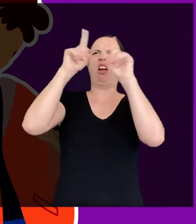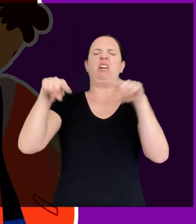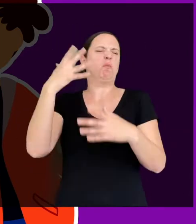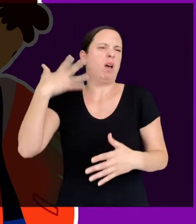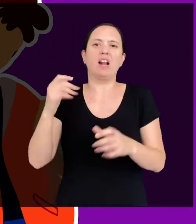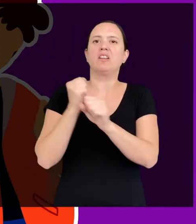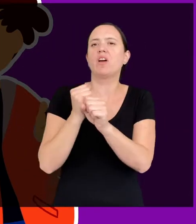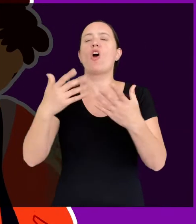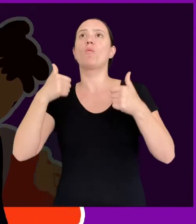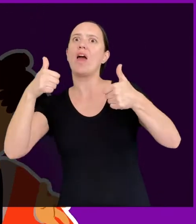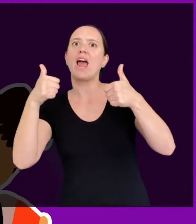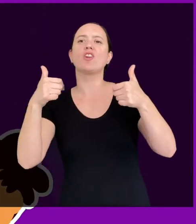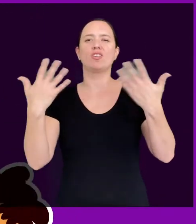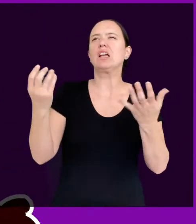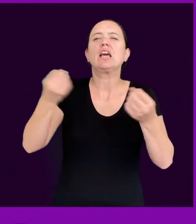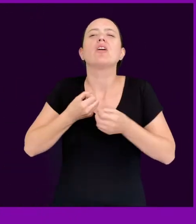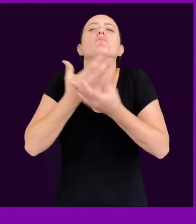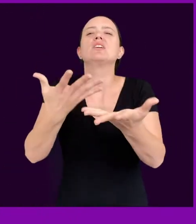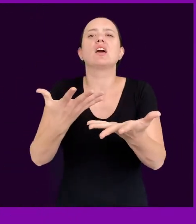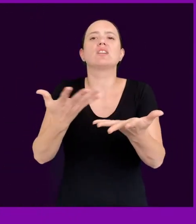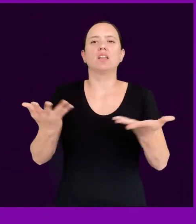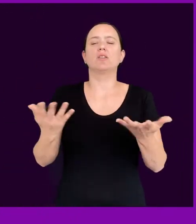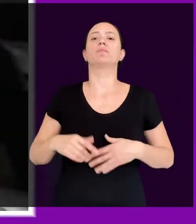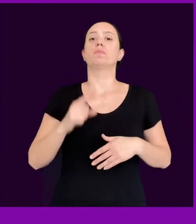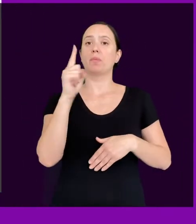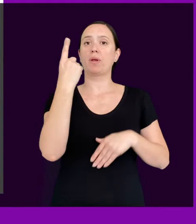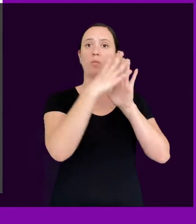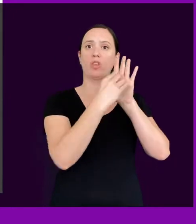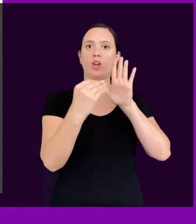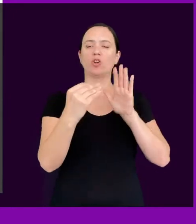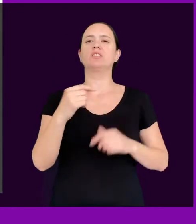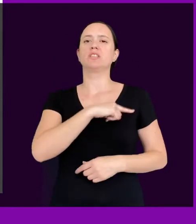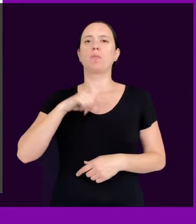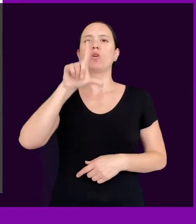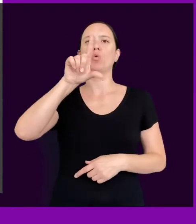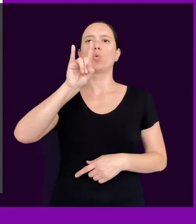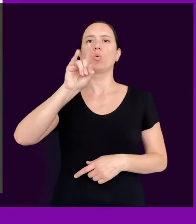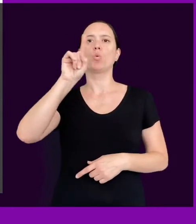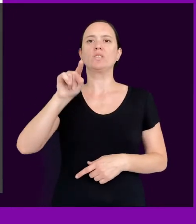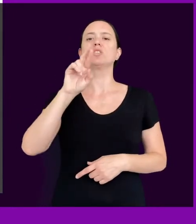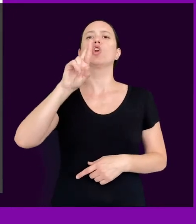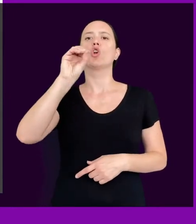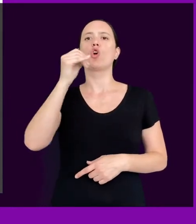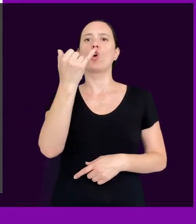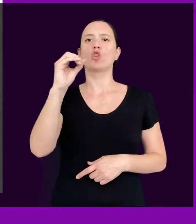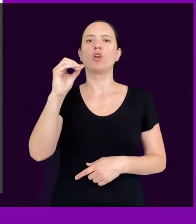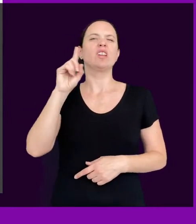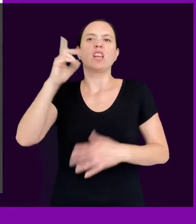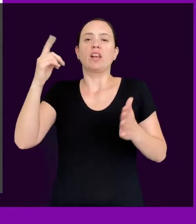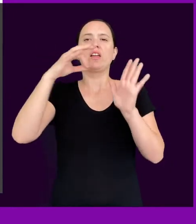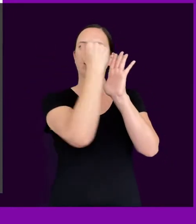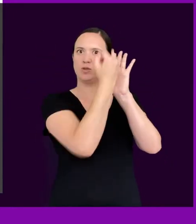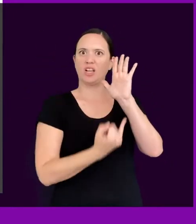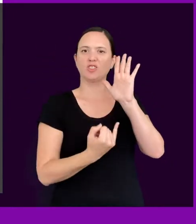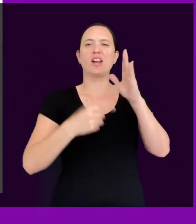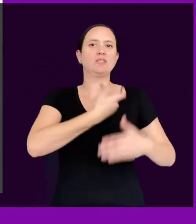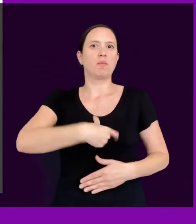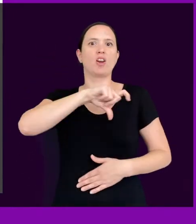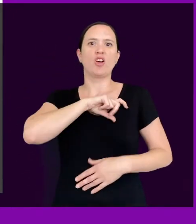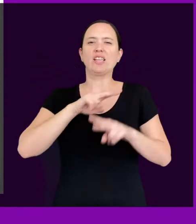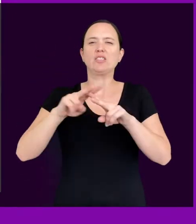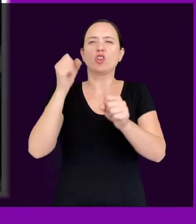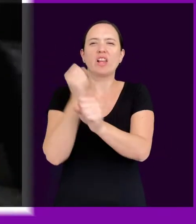posibles mensajes que quiere expresar el artista? El primer referente de este video es Luis Royo, un ilustrador